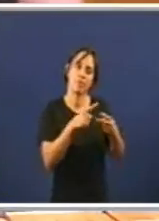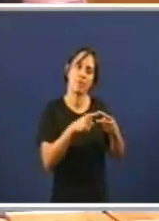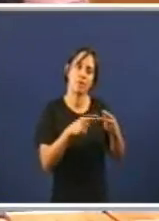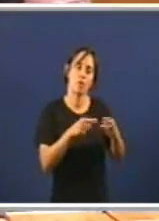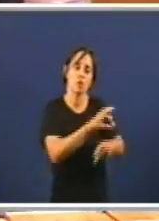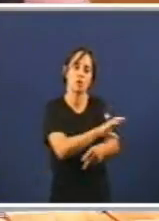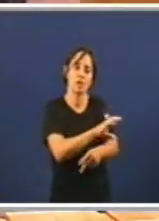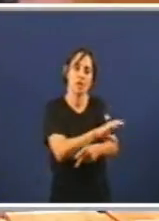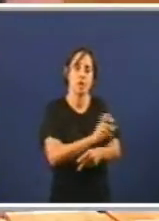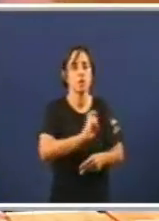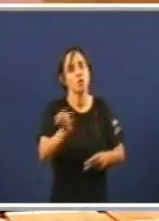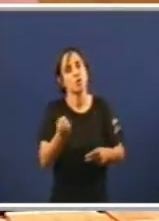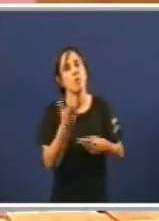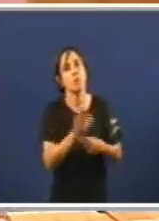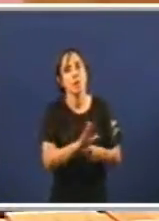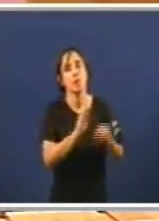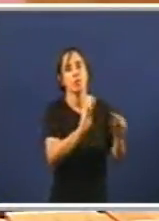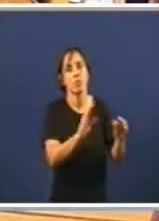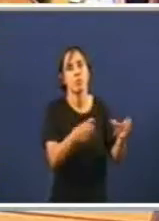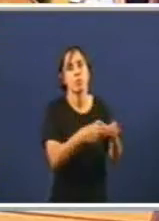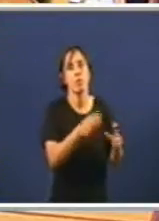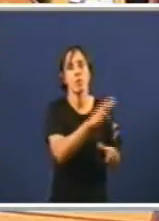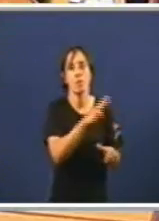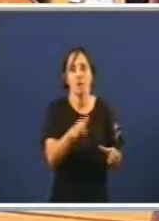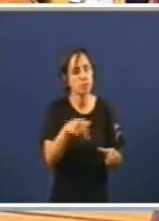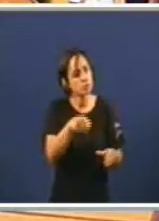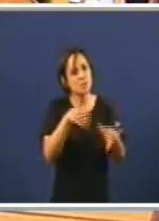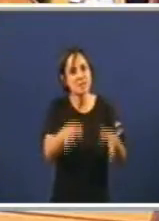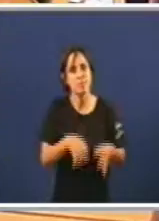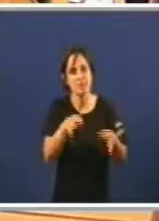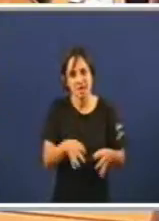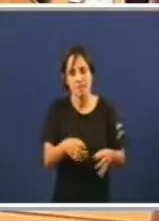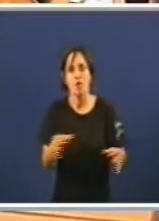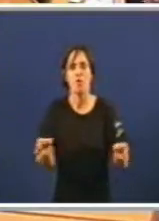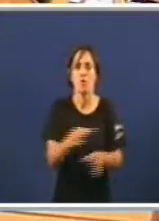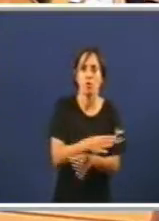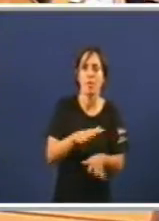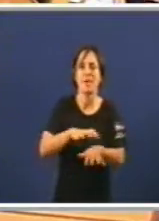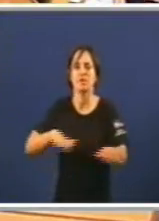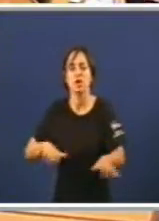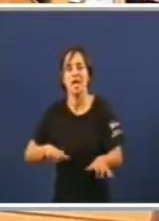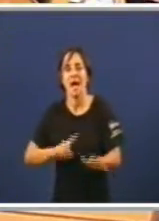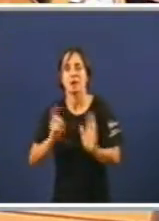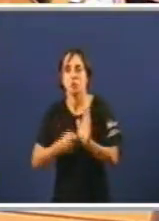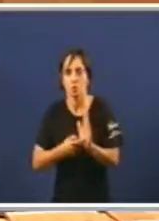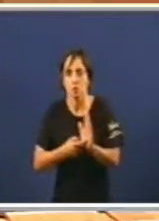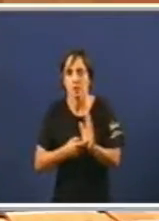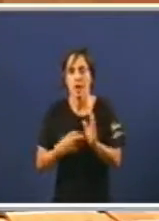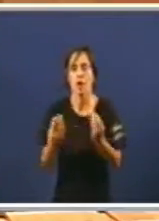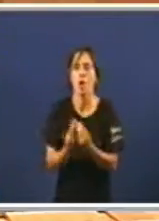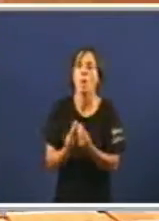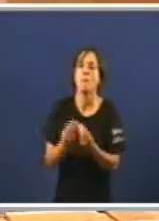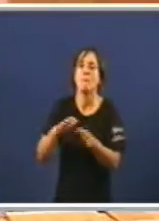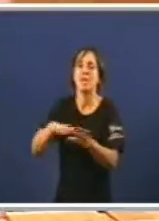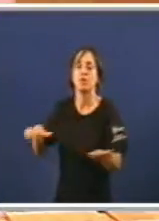señor portavoz do Partido Popular, teñen a teima de confundir a maioría absoluta con maiorías absolutistas. Vostedes collen e pensan